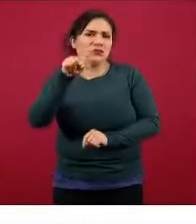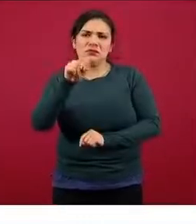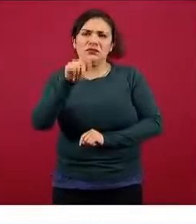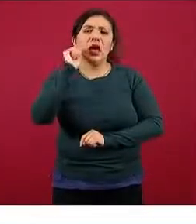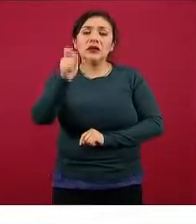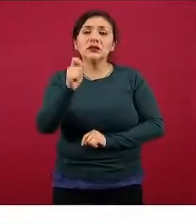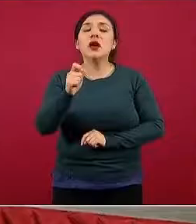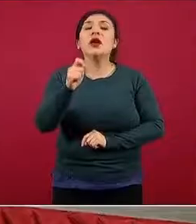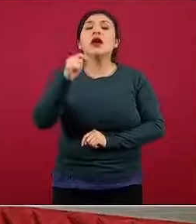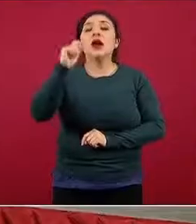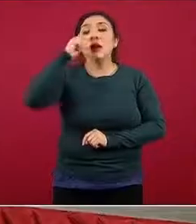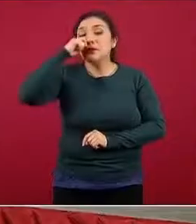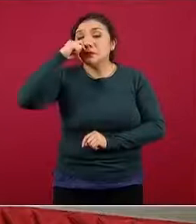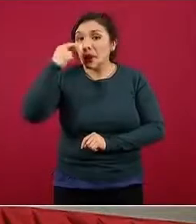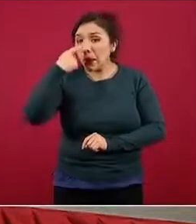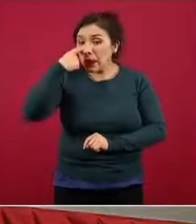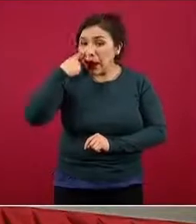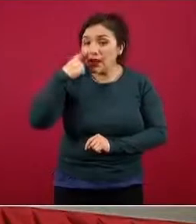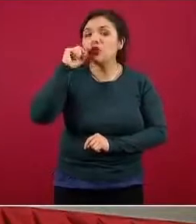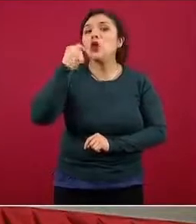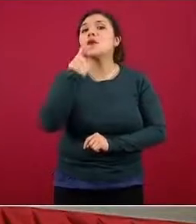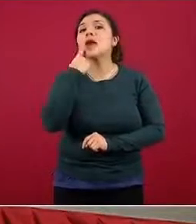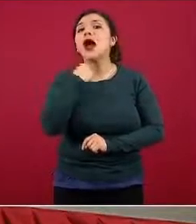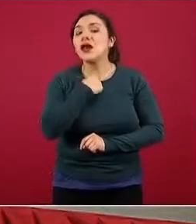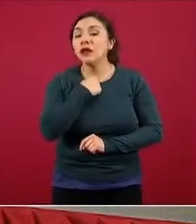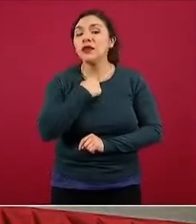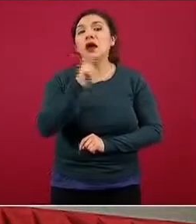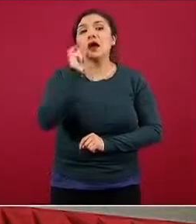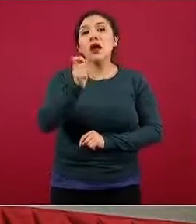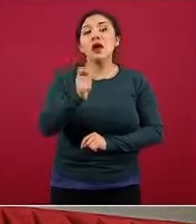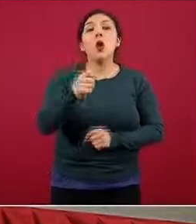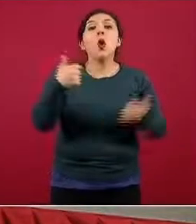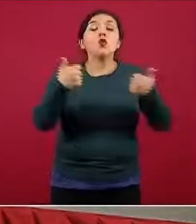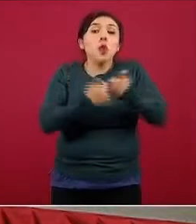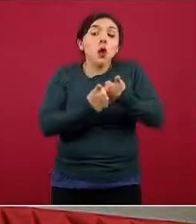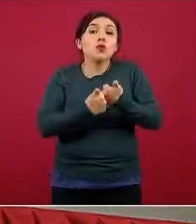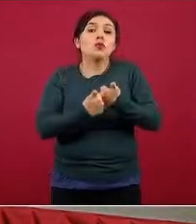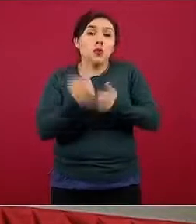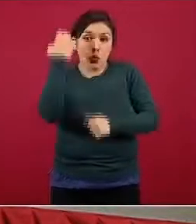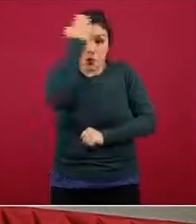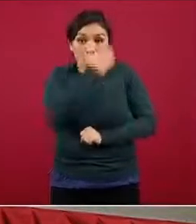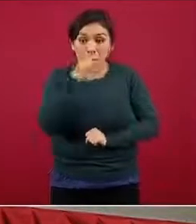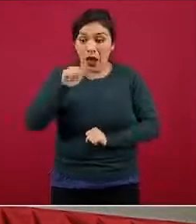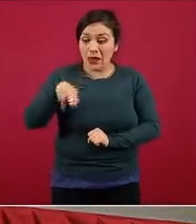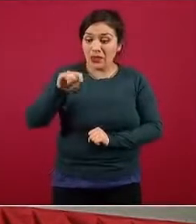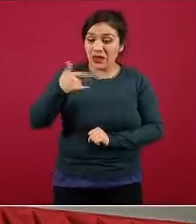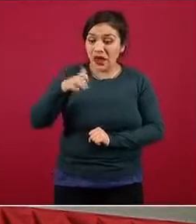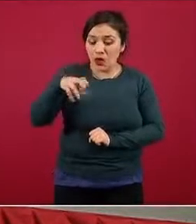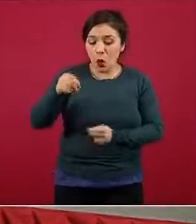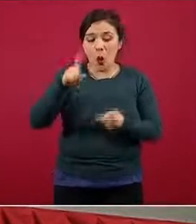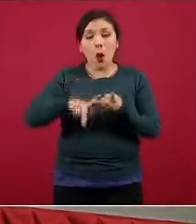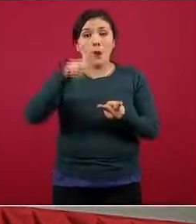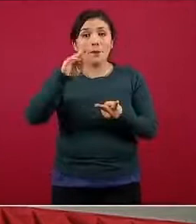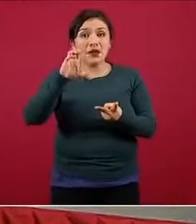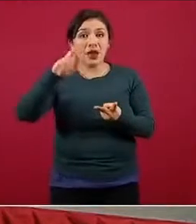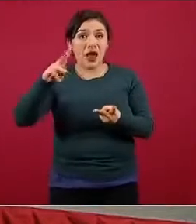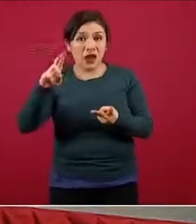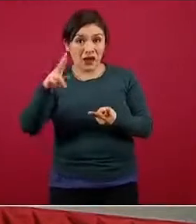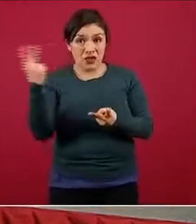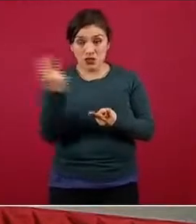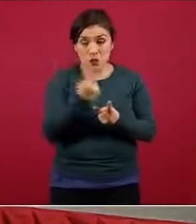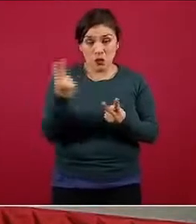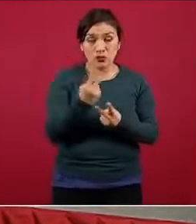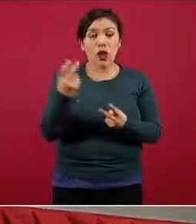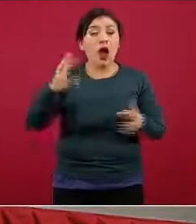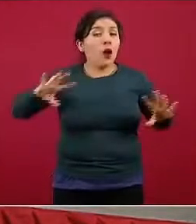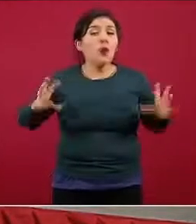de secreciones nasofaringias y ya sea o por las pruebas antigénicas o por las pruebas de PCR, este total